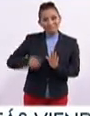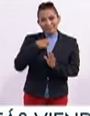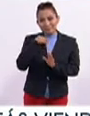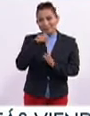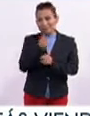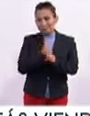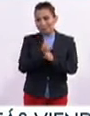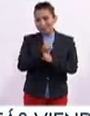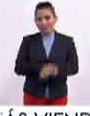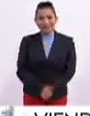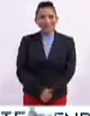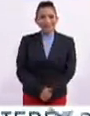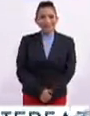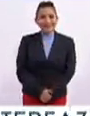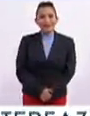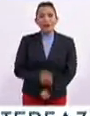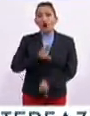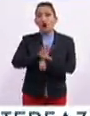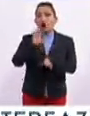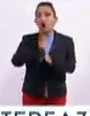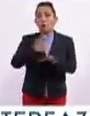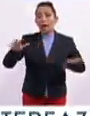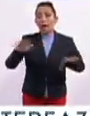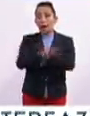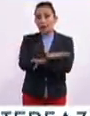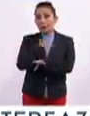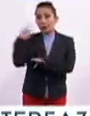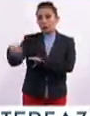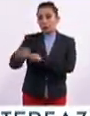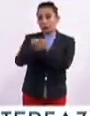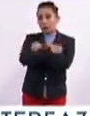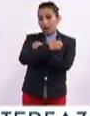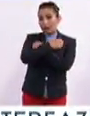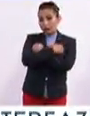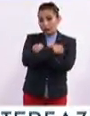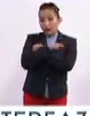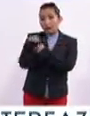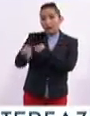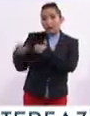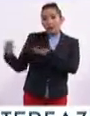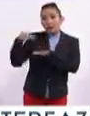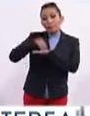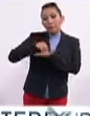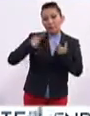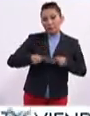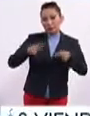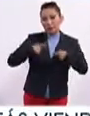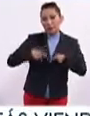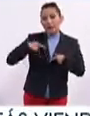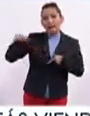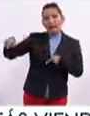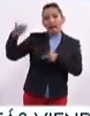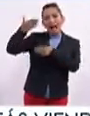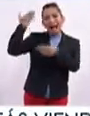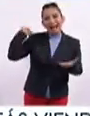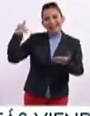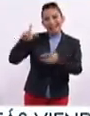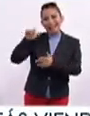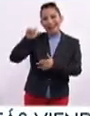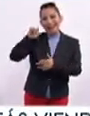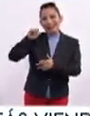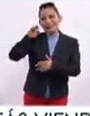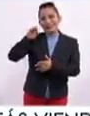nota. Colombia reforma su implementación de la educación, donde incluye a las personas involucradas en las